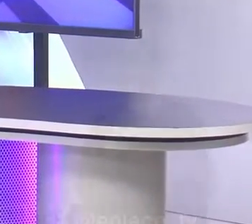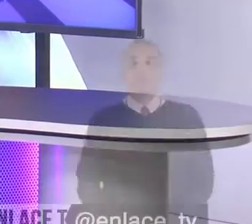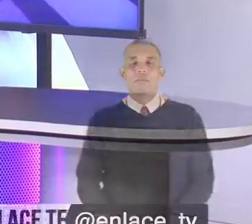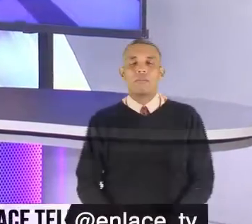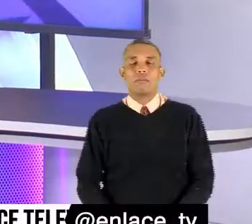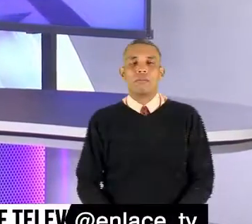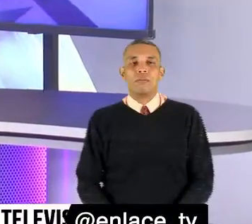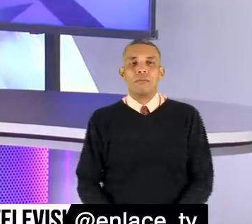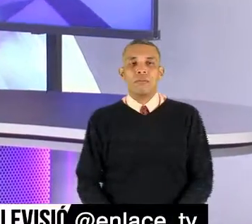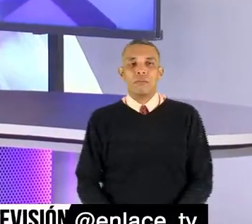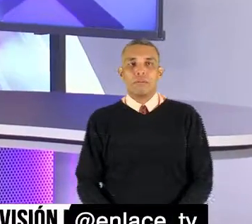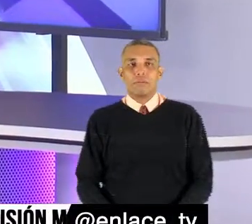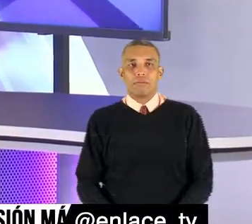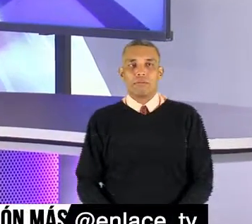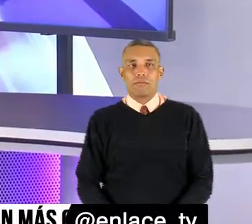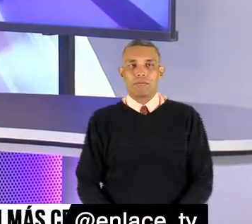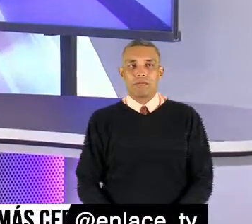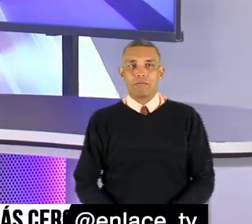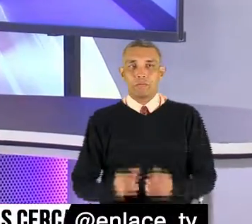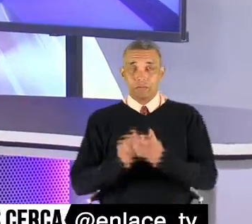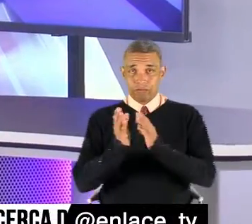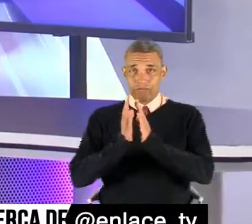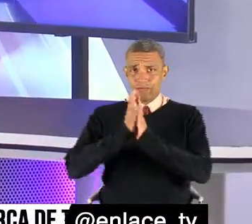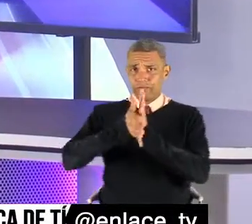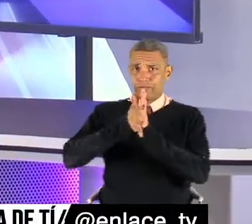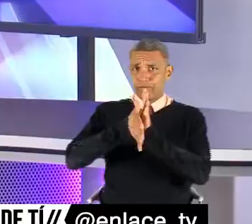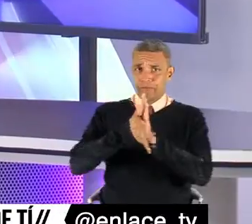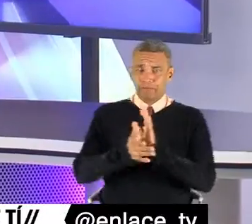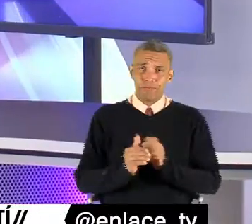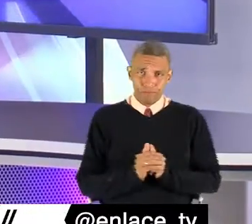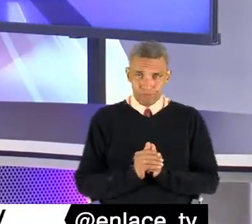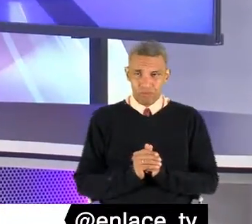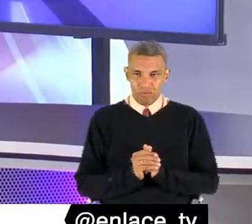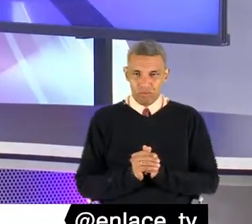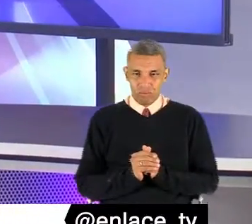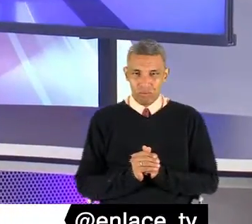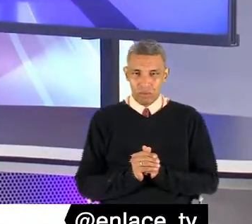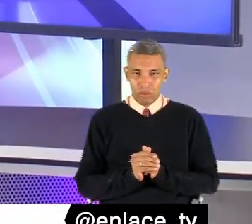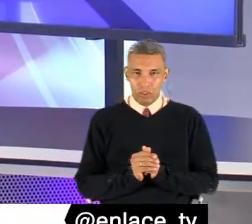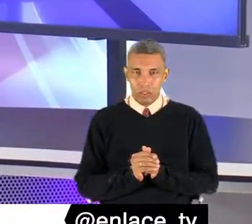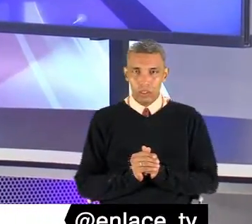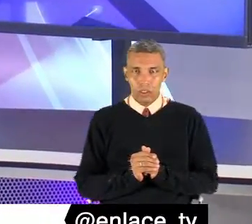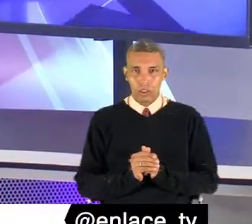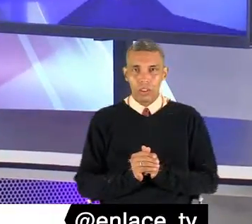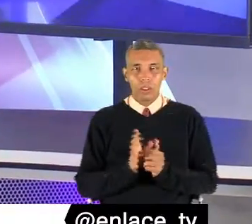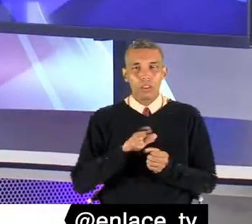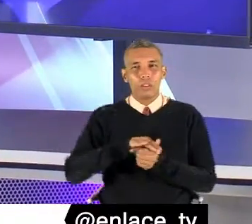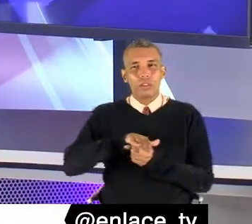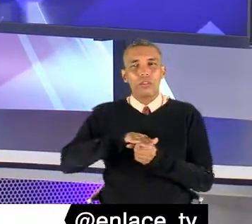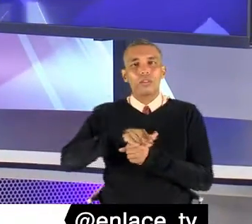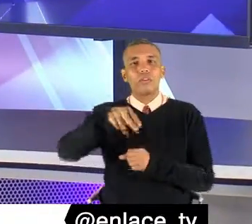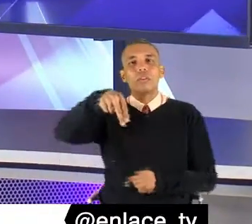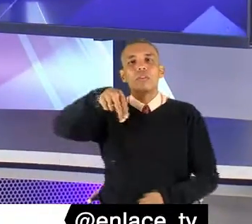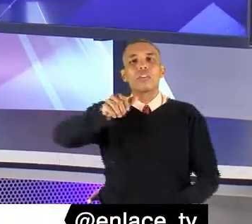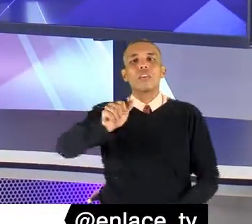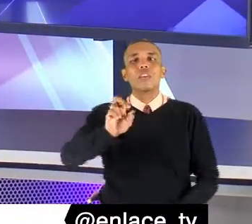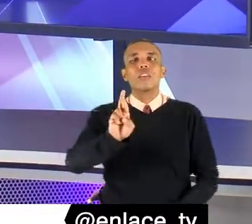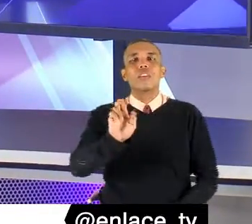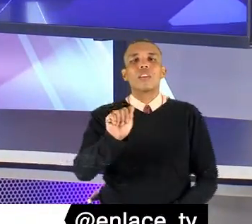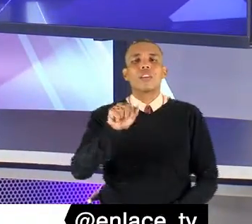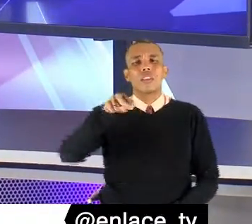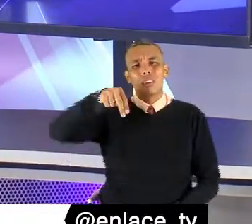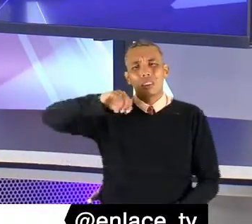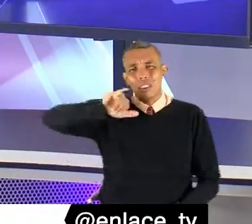Iniciamos con el desarrollo de la información. Preocupación ciudadana es la que asiste a los vecinos del barrio Los Naranjos por la proliferación de